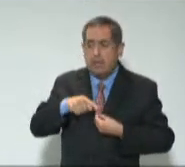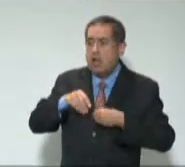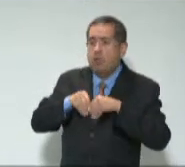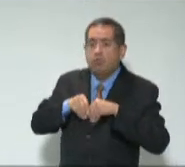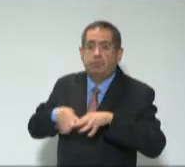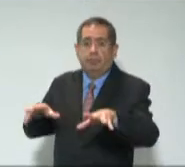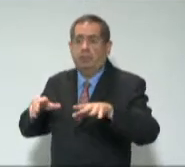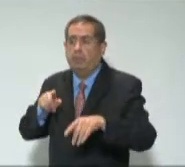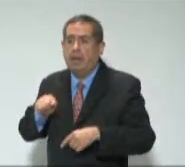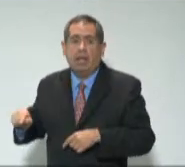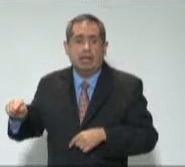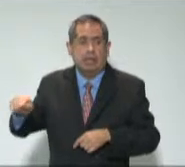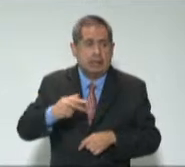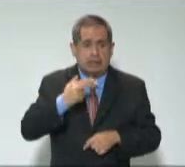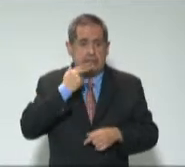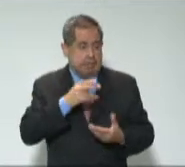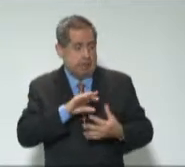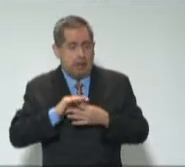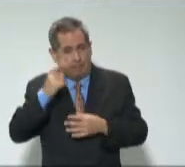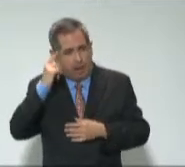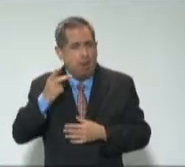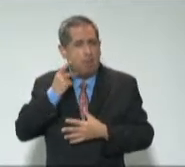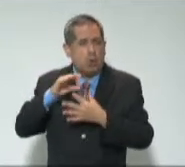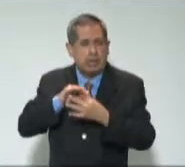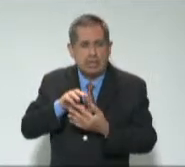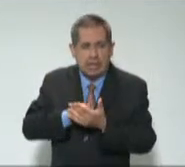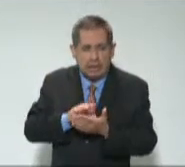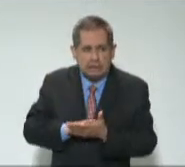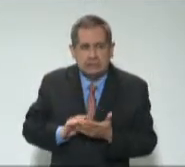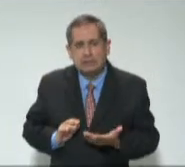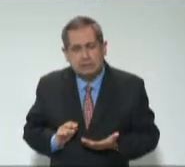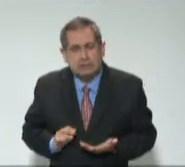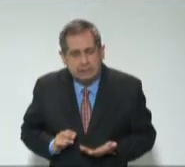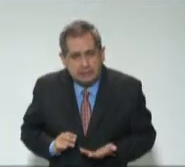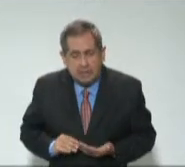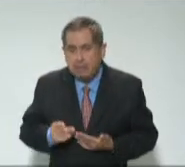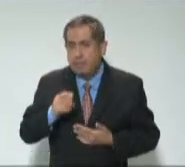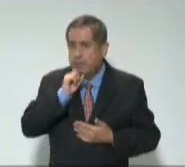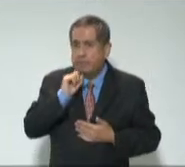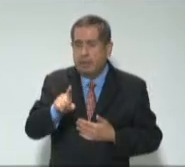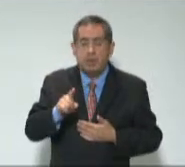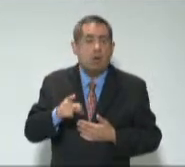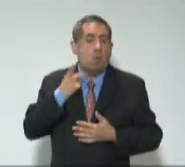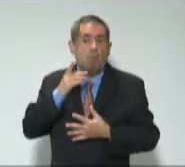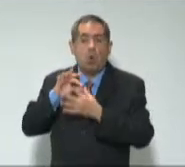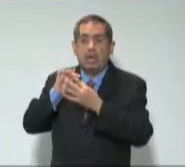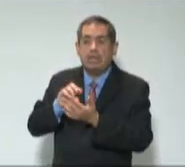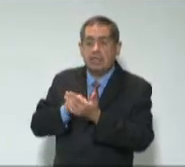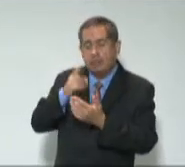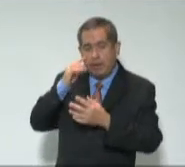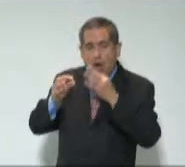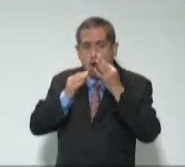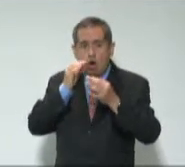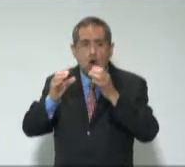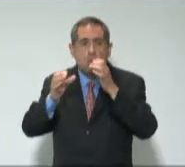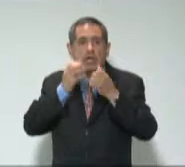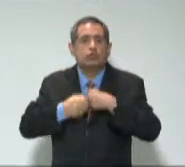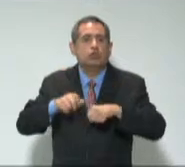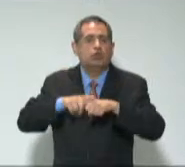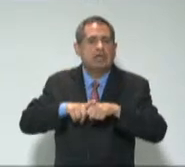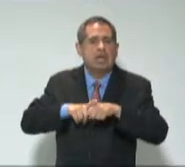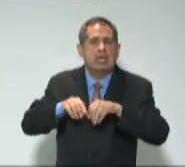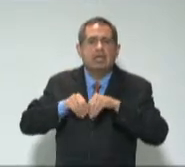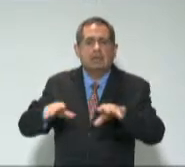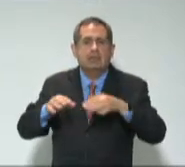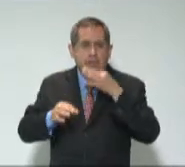para el manejo de las políticas de respuesta a la pandemia Pero por otro lado también las políticas de comunicación social hacia la población y